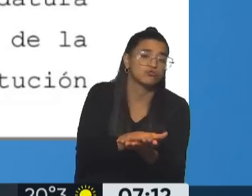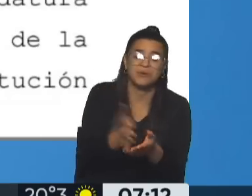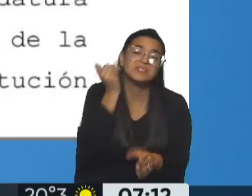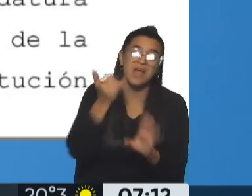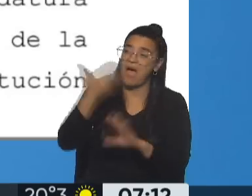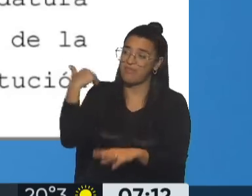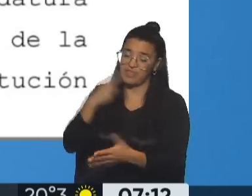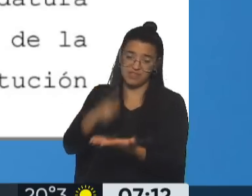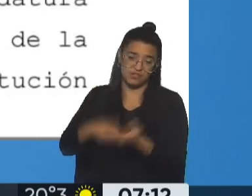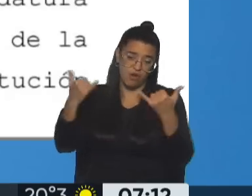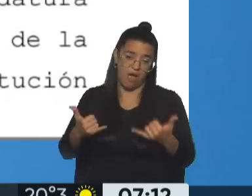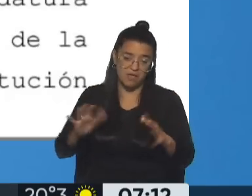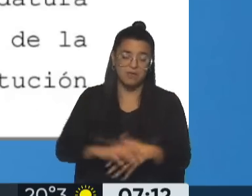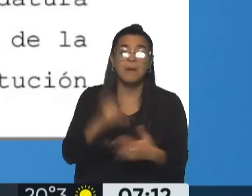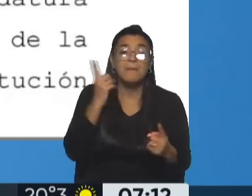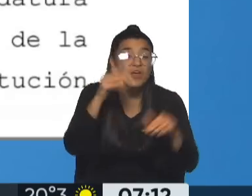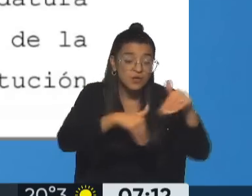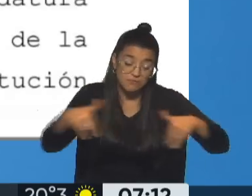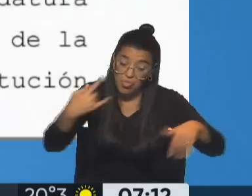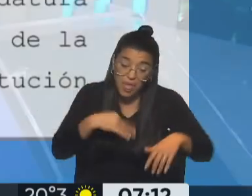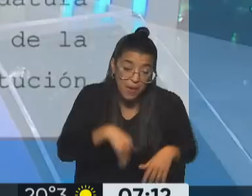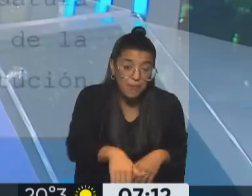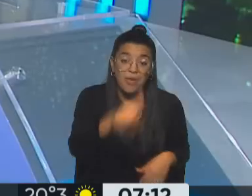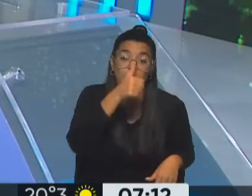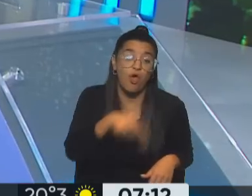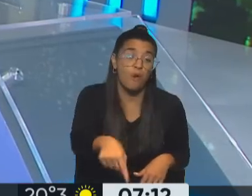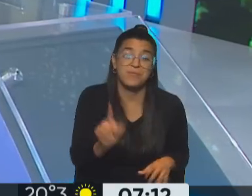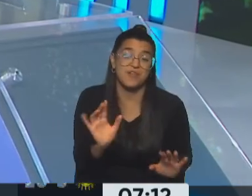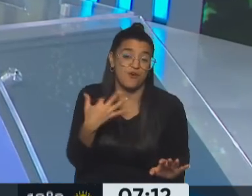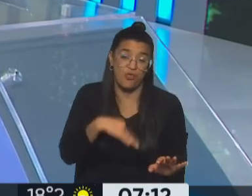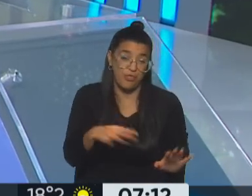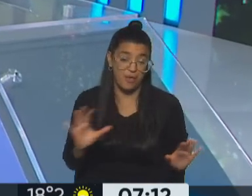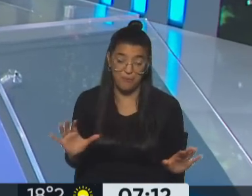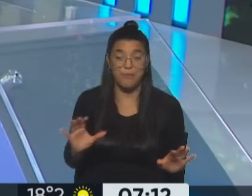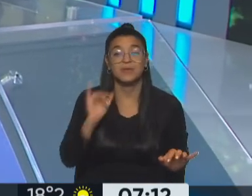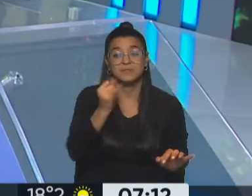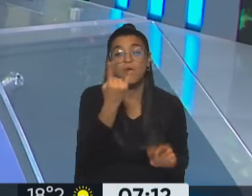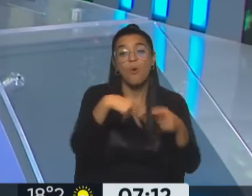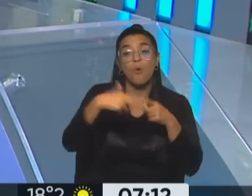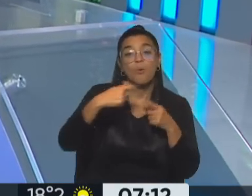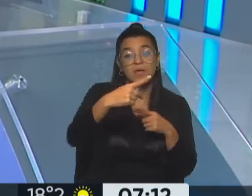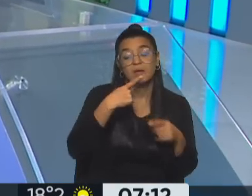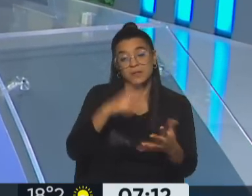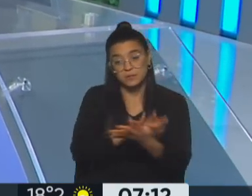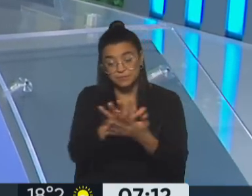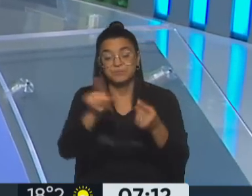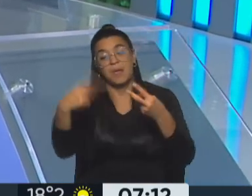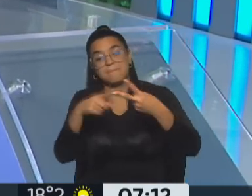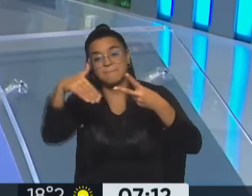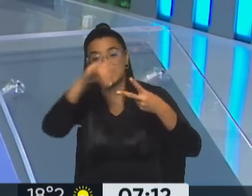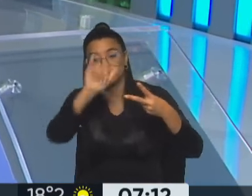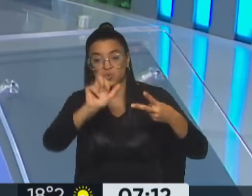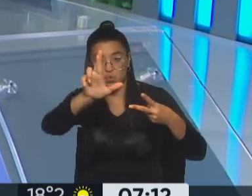ya hemos tomado una decisión. Pero las elecciones debían ser este domingo. Las elecciones debieron ser este domingo con Uñac, según resolvieron, Uñac y con Mansur,